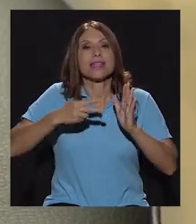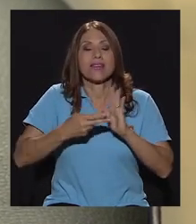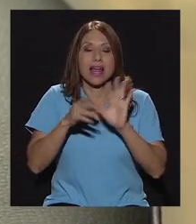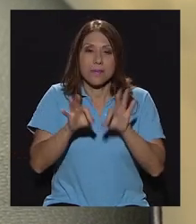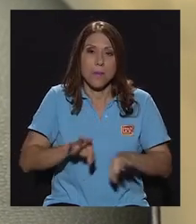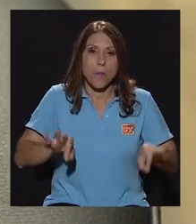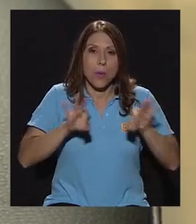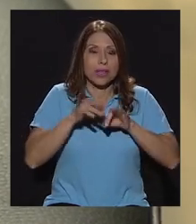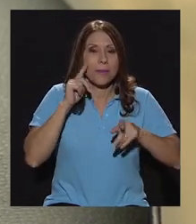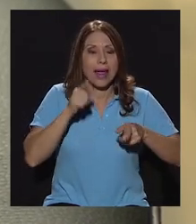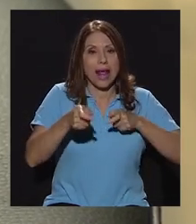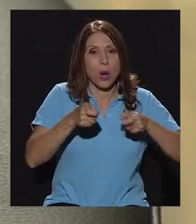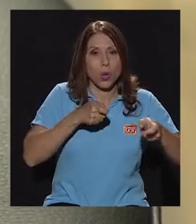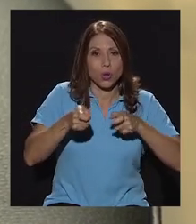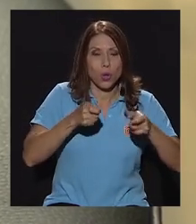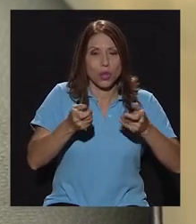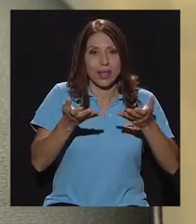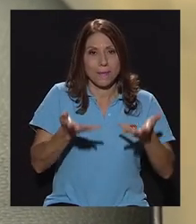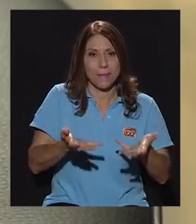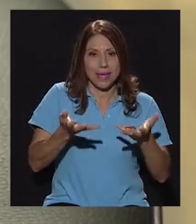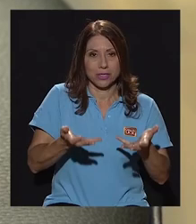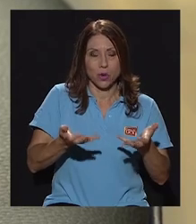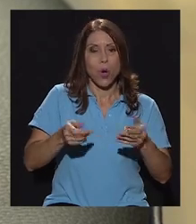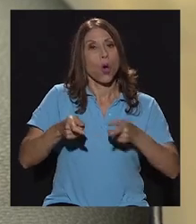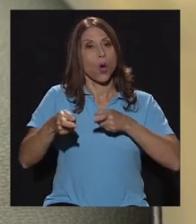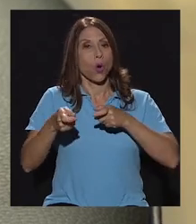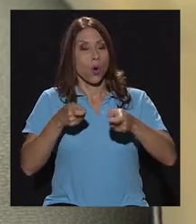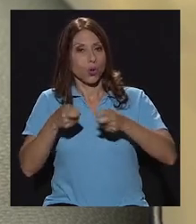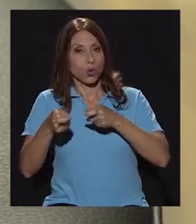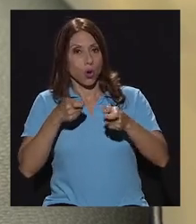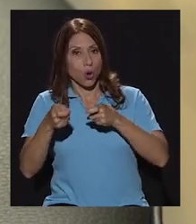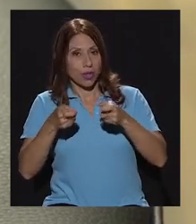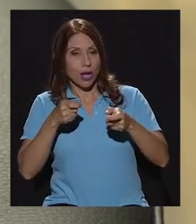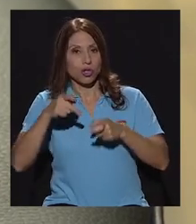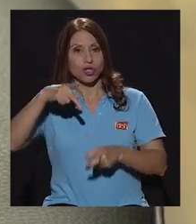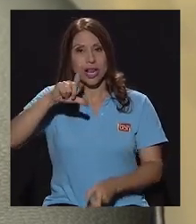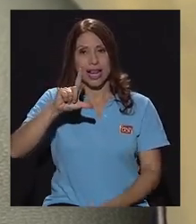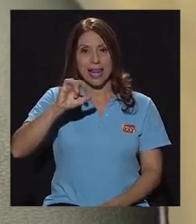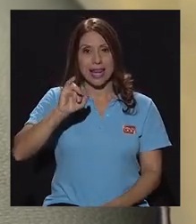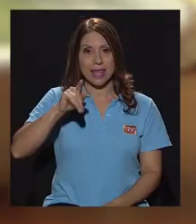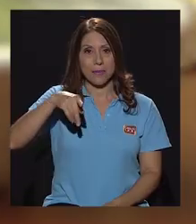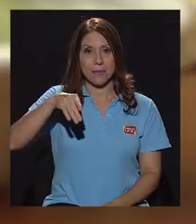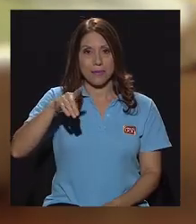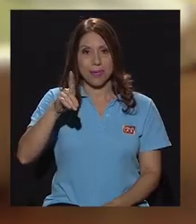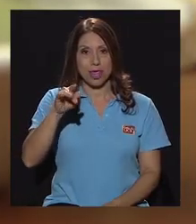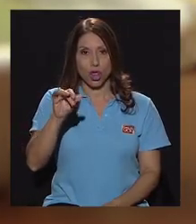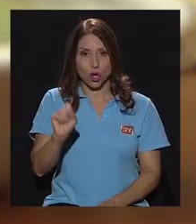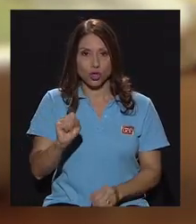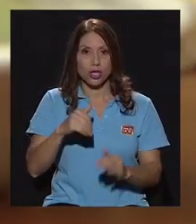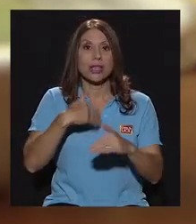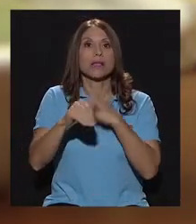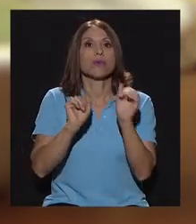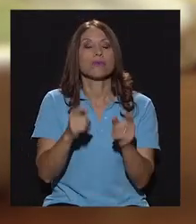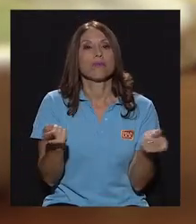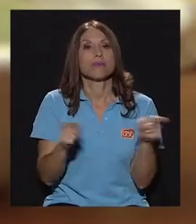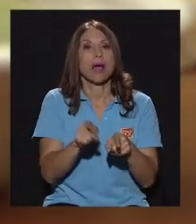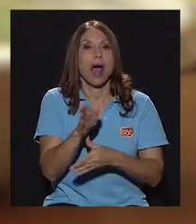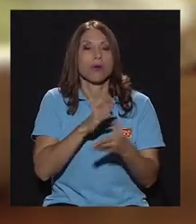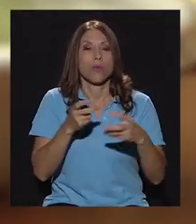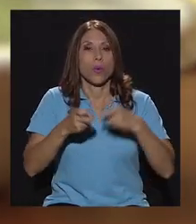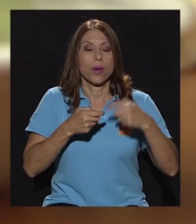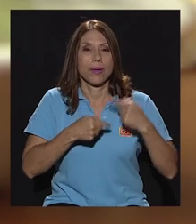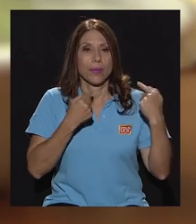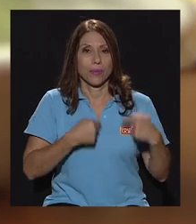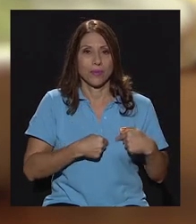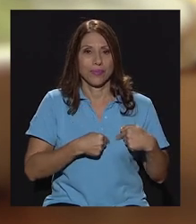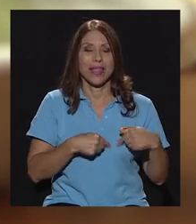el control de los lípidos, y puede aumentar el riesgo cardiovascular. Entonces, tiene que tener un balance. Y en términos de grasas, también